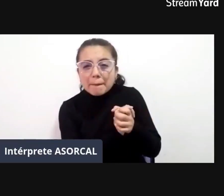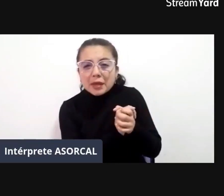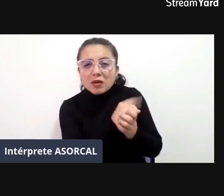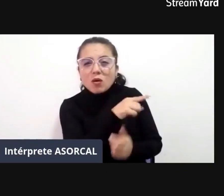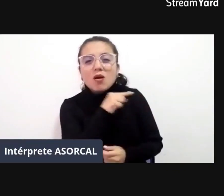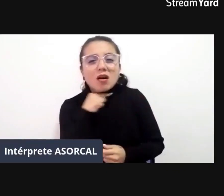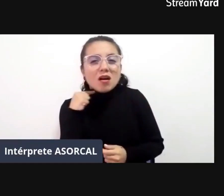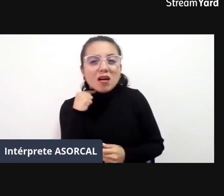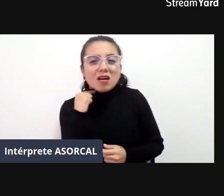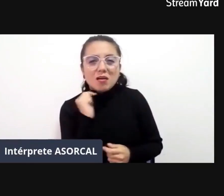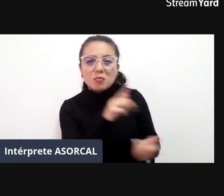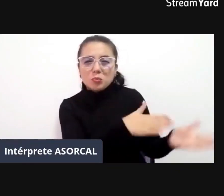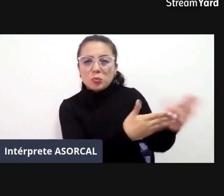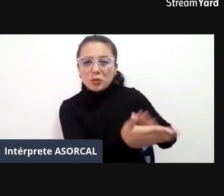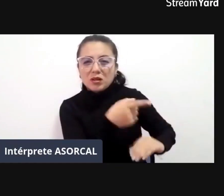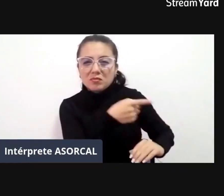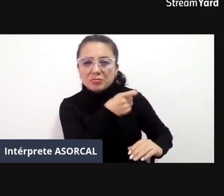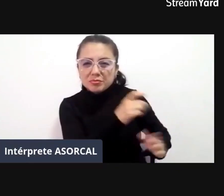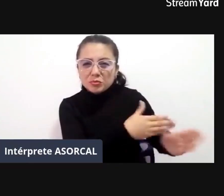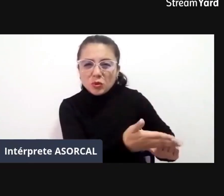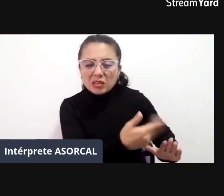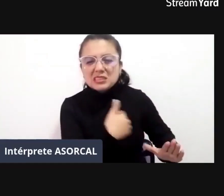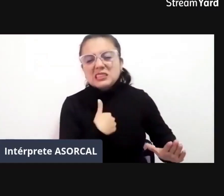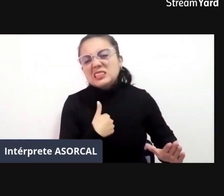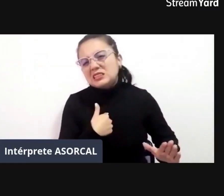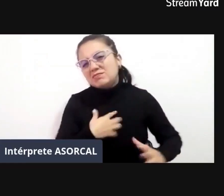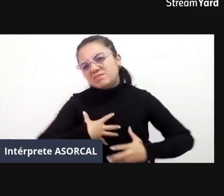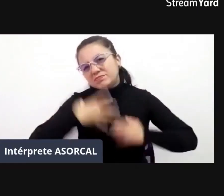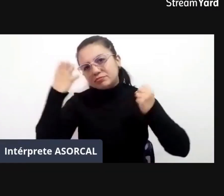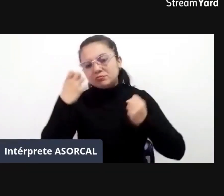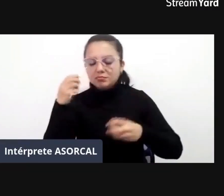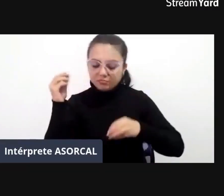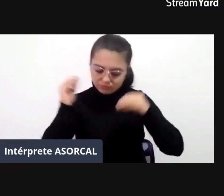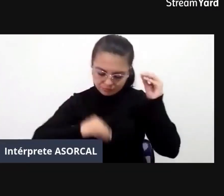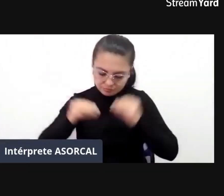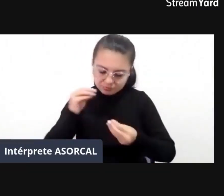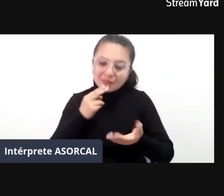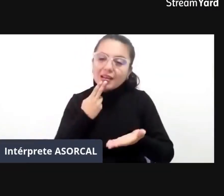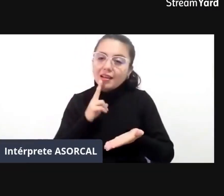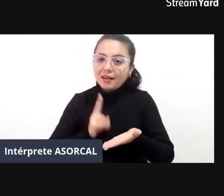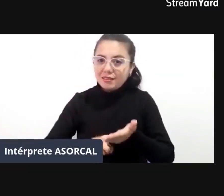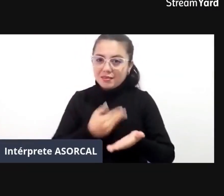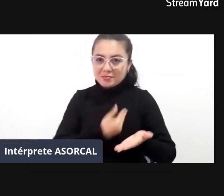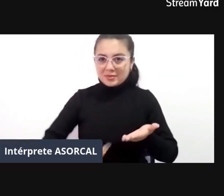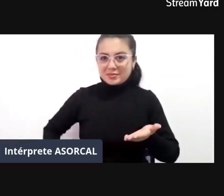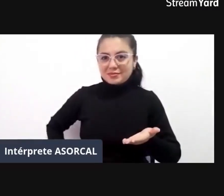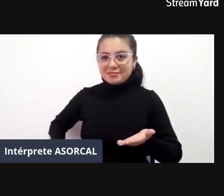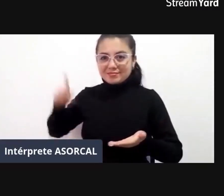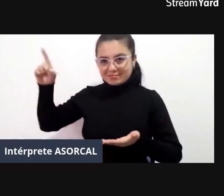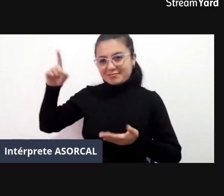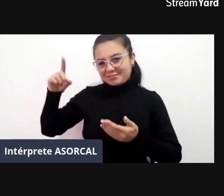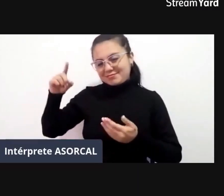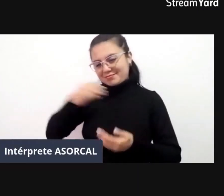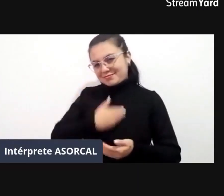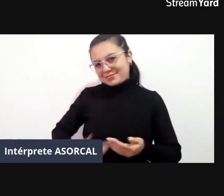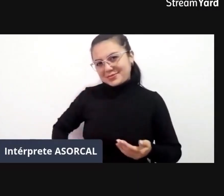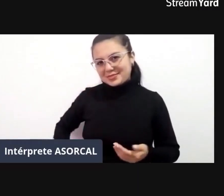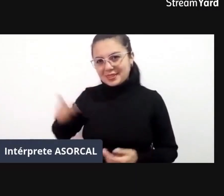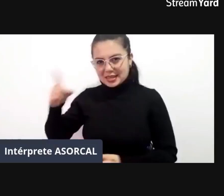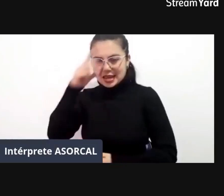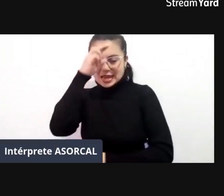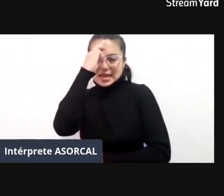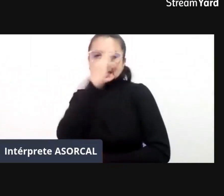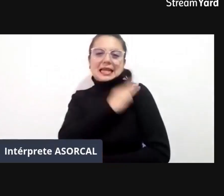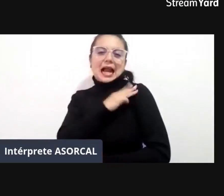Grande, y escribió una carta al presidente de la República, el general Molina, a quien conocía personalmente,